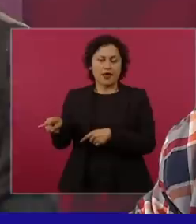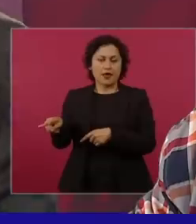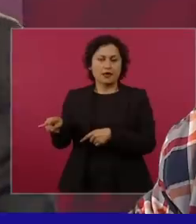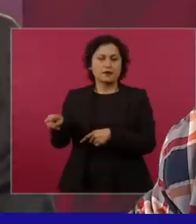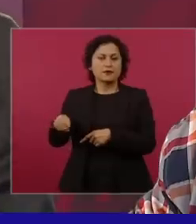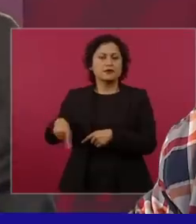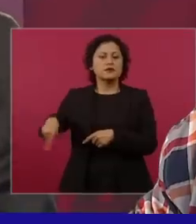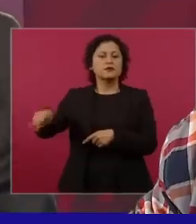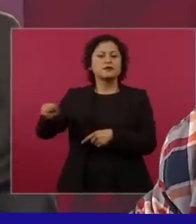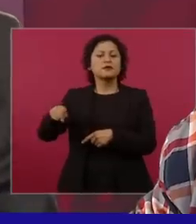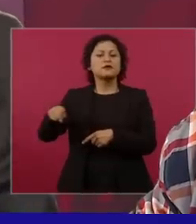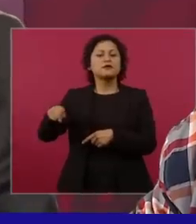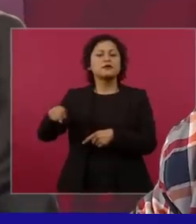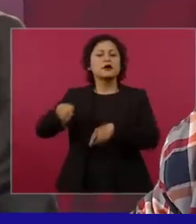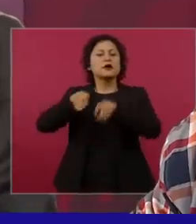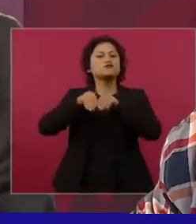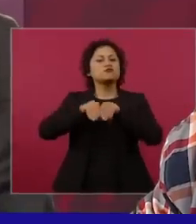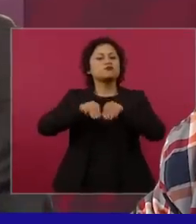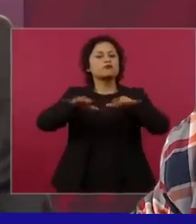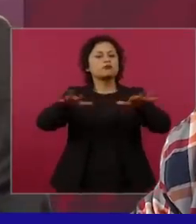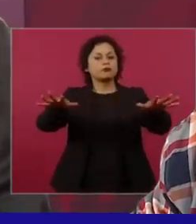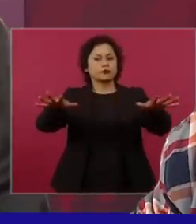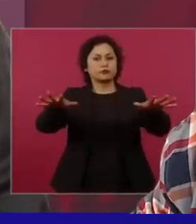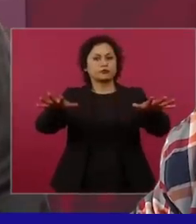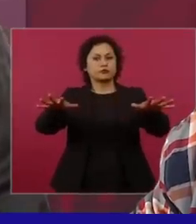declarando de que